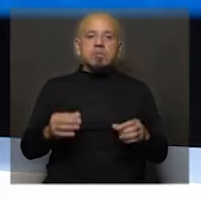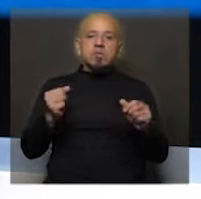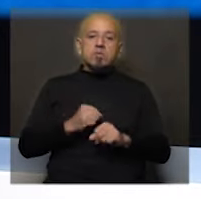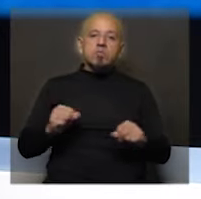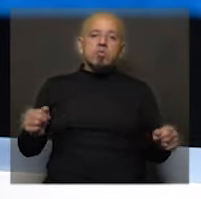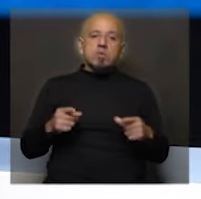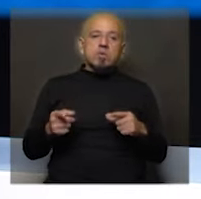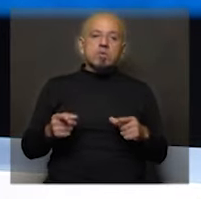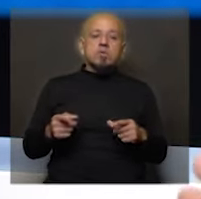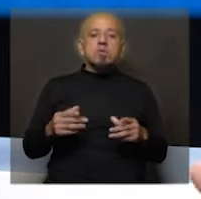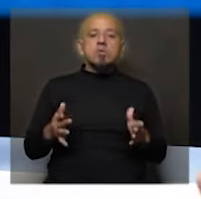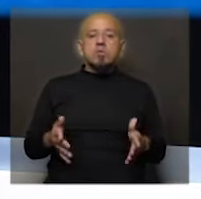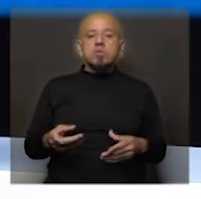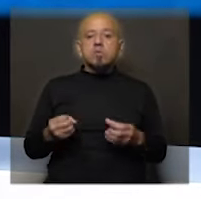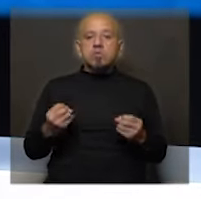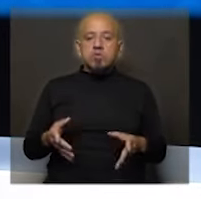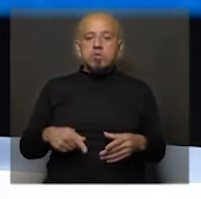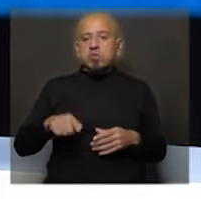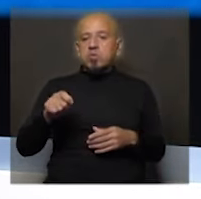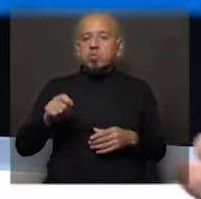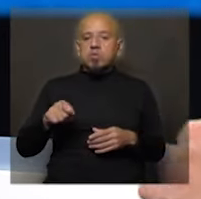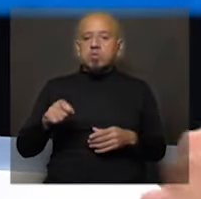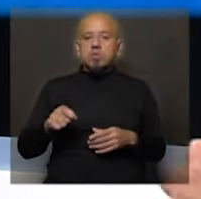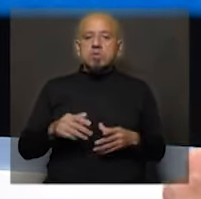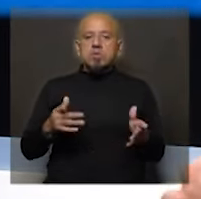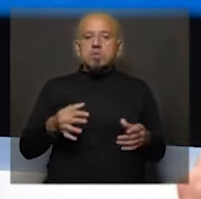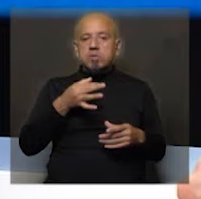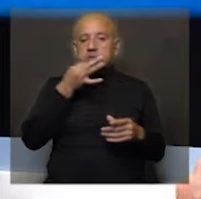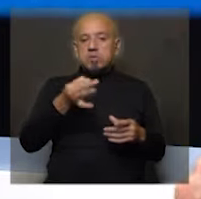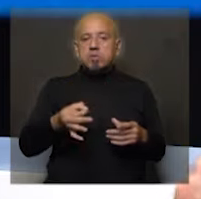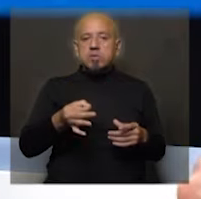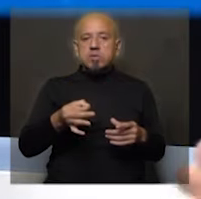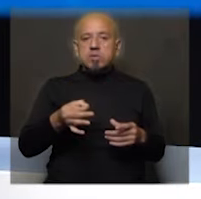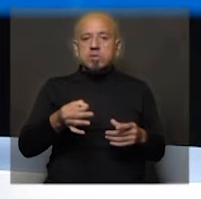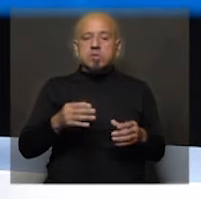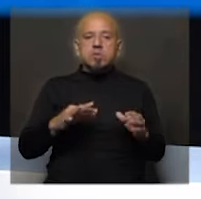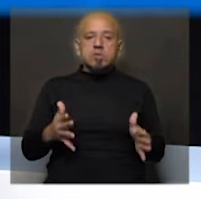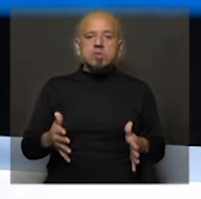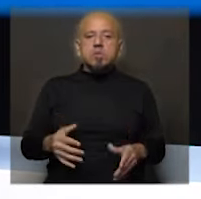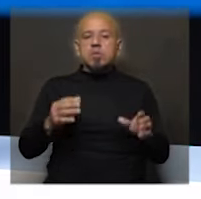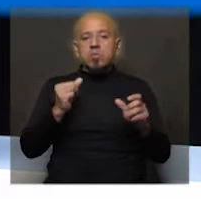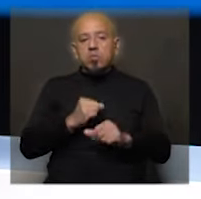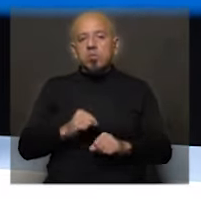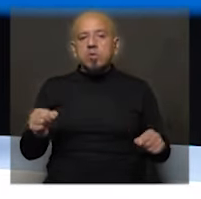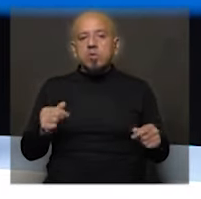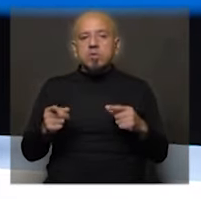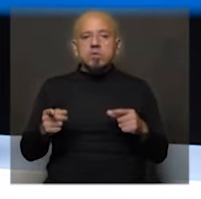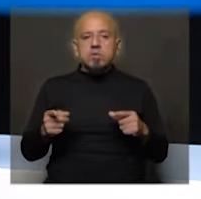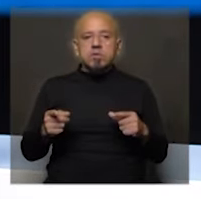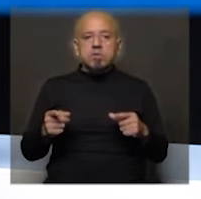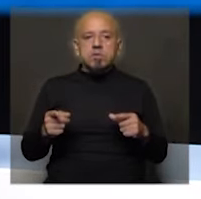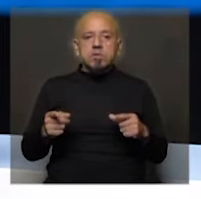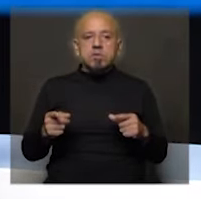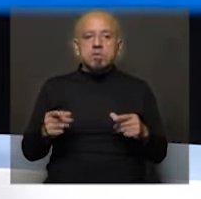en una barrera Y que por eso la justicia tiene que hacer lo que se llaman acciones compensatorias que permitan eliminar esas